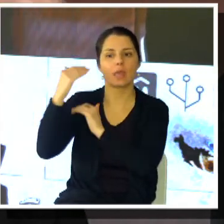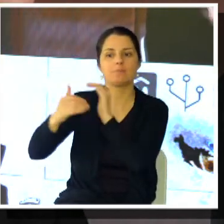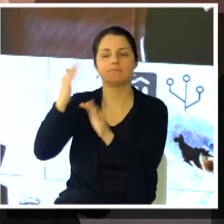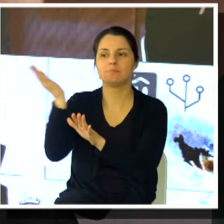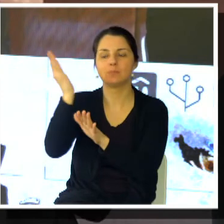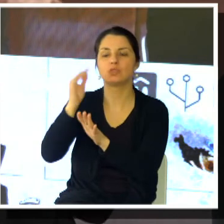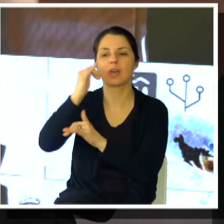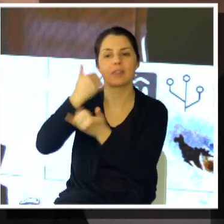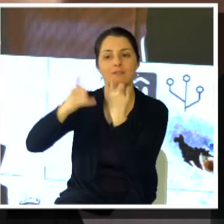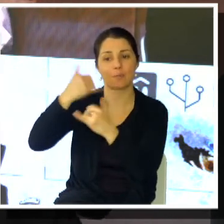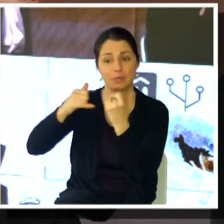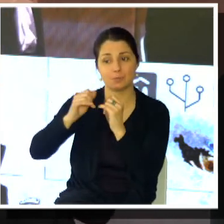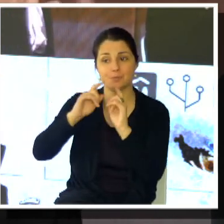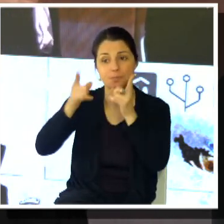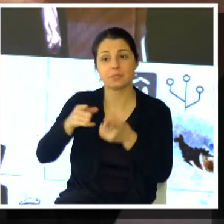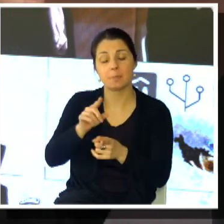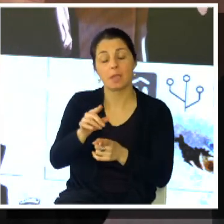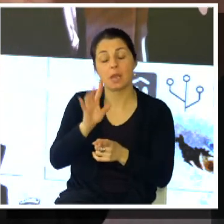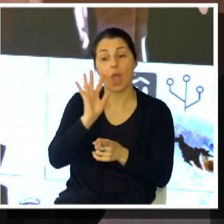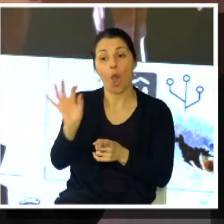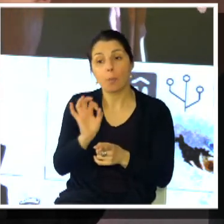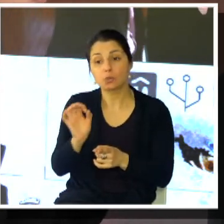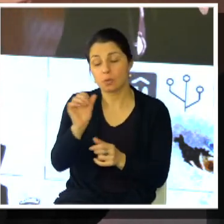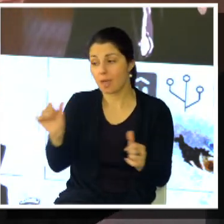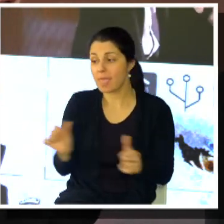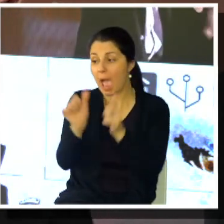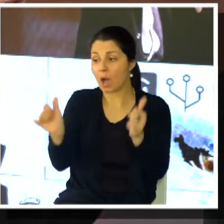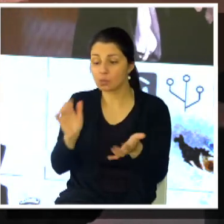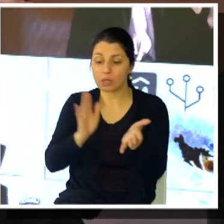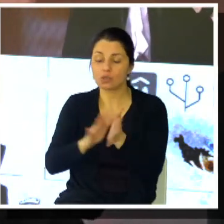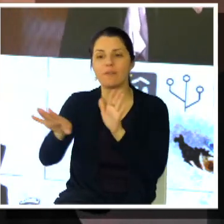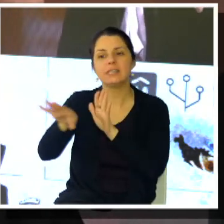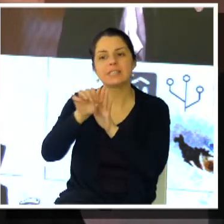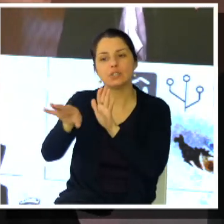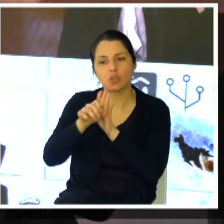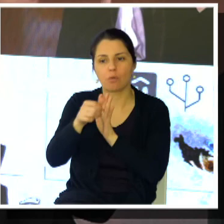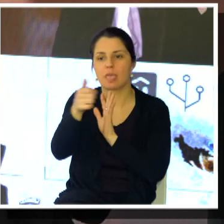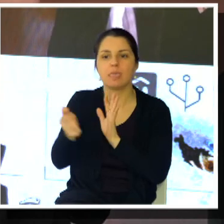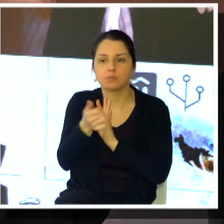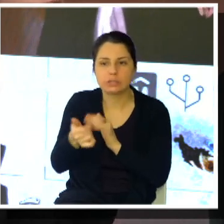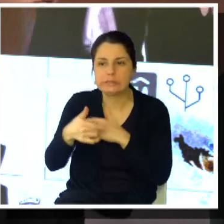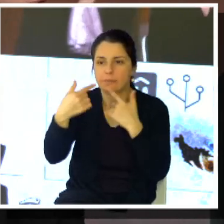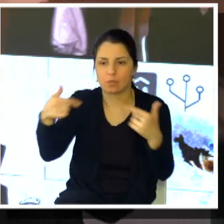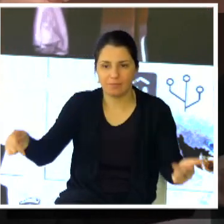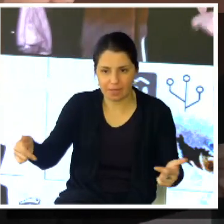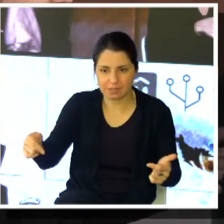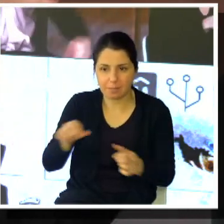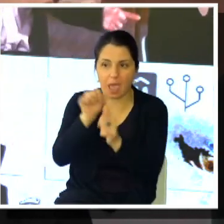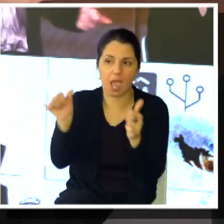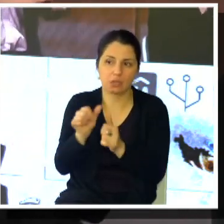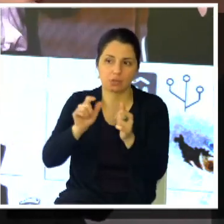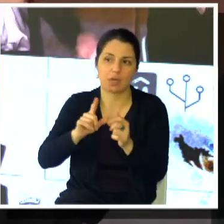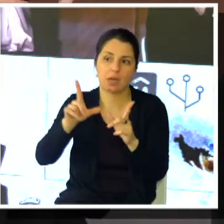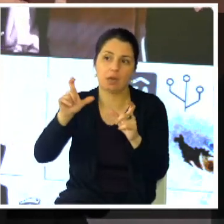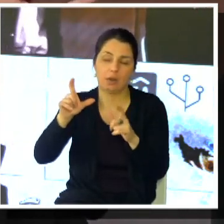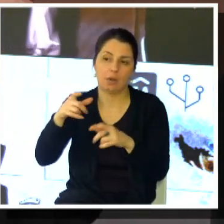por último, también la chance de actuar sobre esos sensores, sobre esos dispositivos, para hacer alguna acción que obviamente el caso de